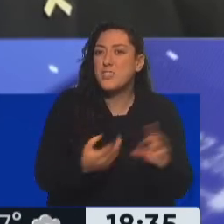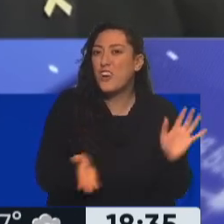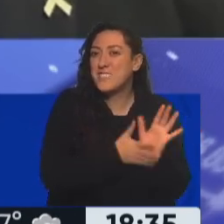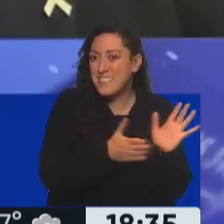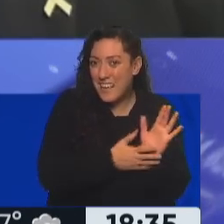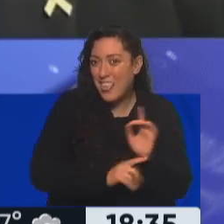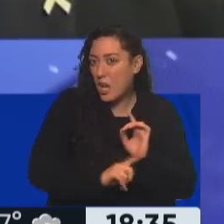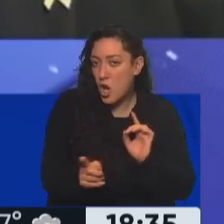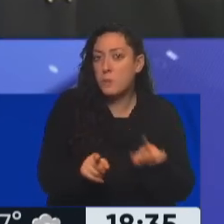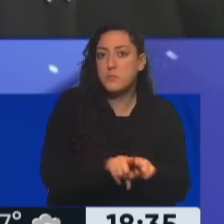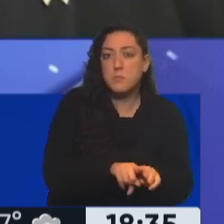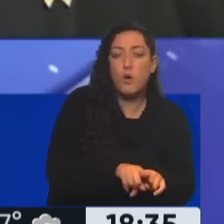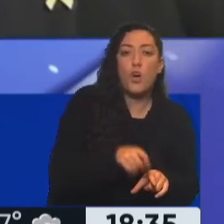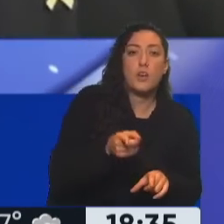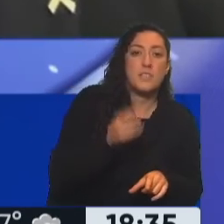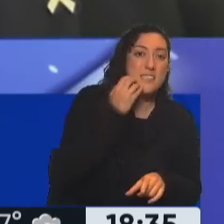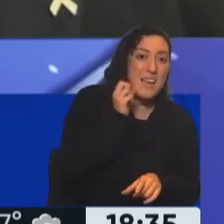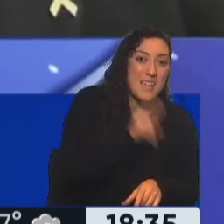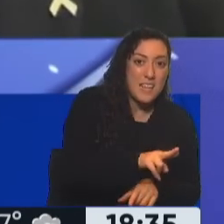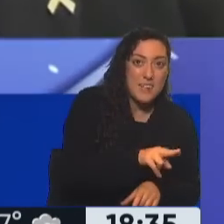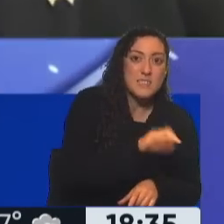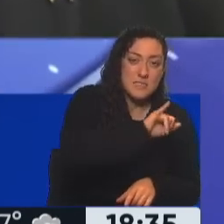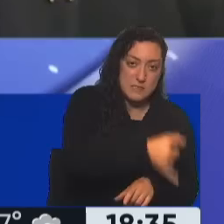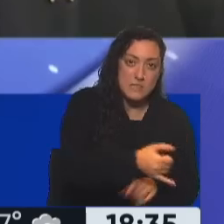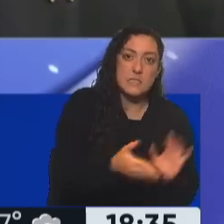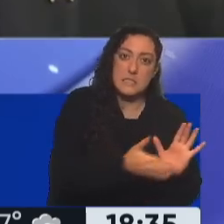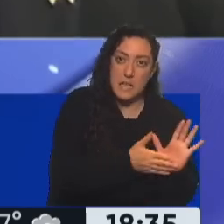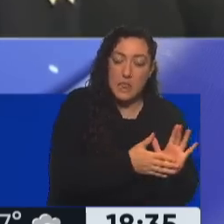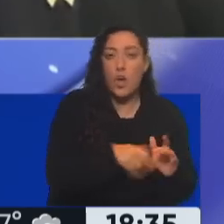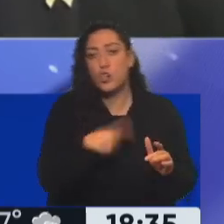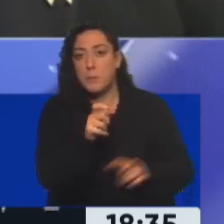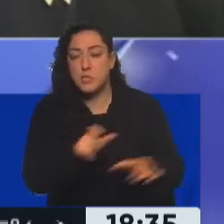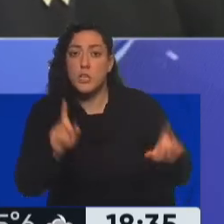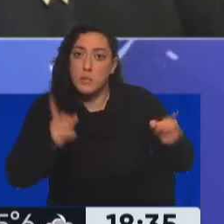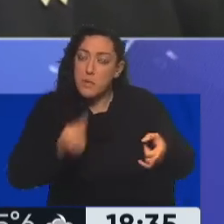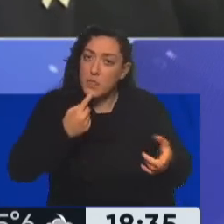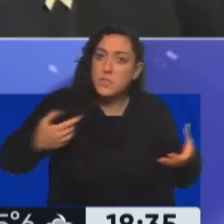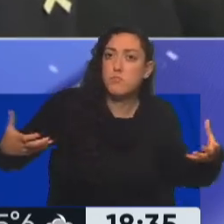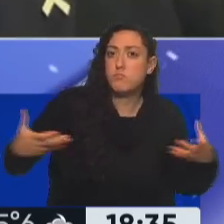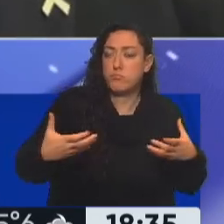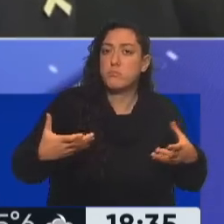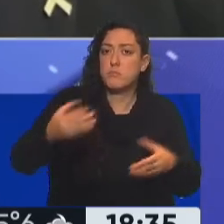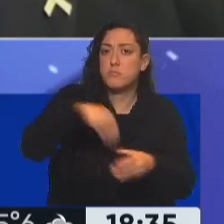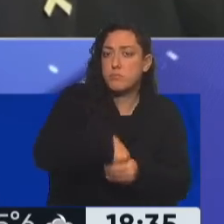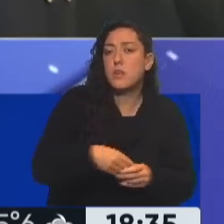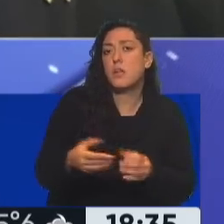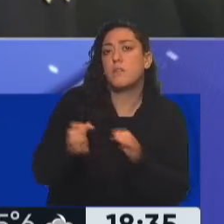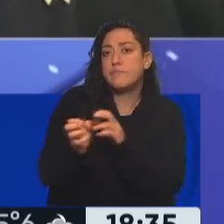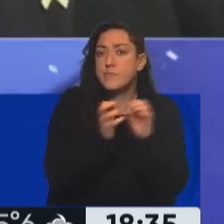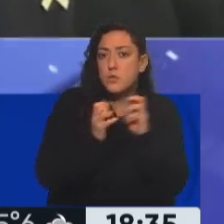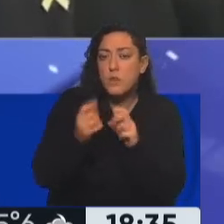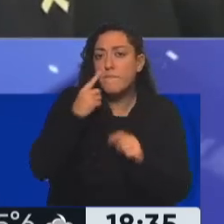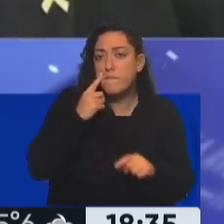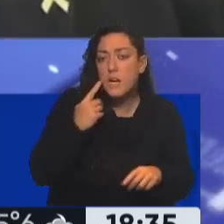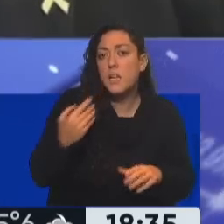sí proviene Yair Golan, empezaron a decir: tenemos que discutir cuáles son las directivas que le está mandando el